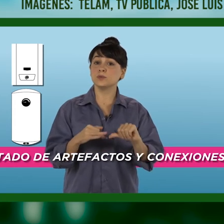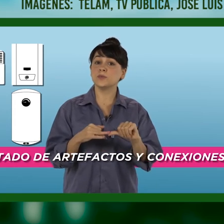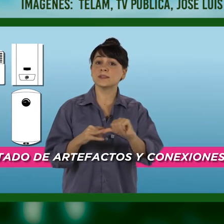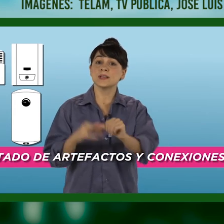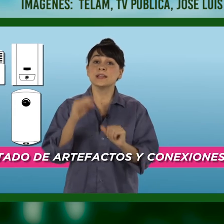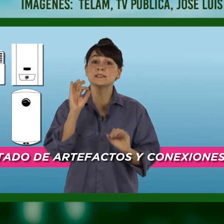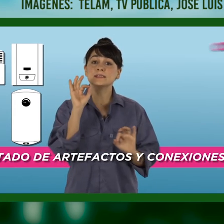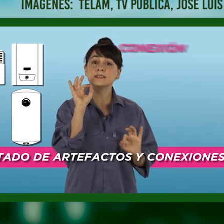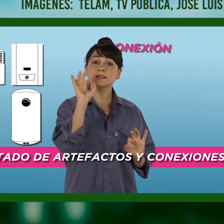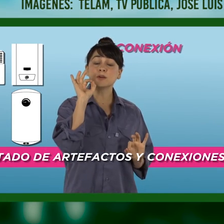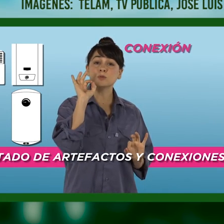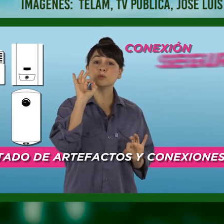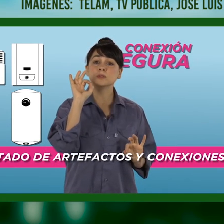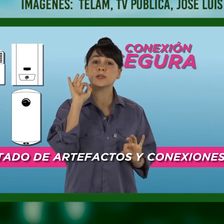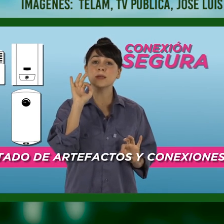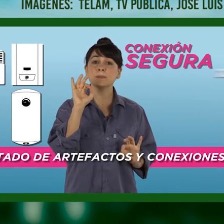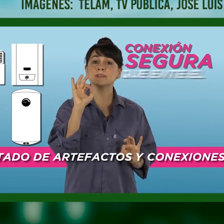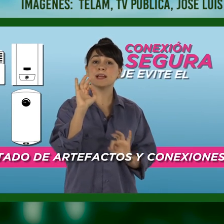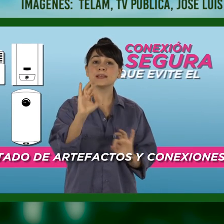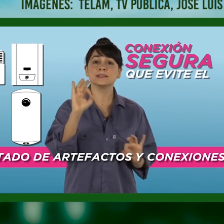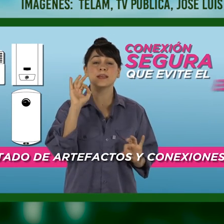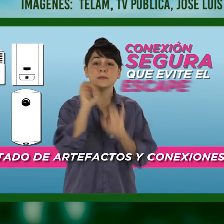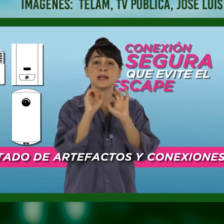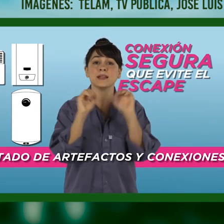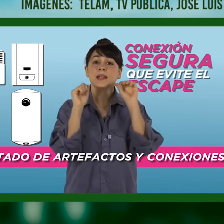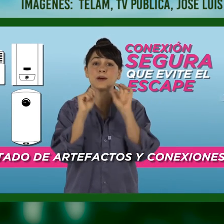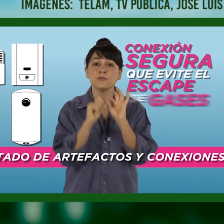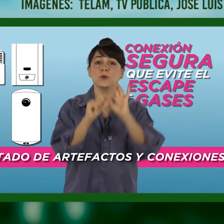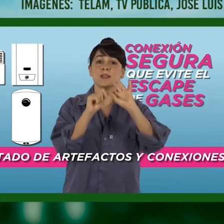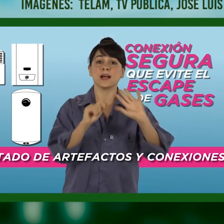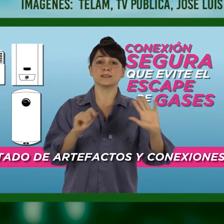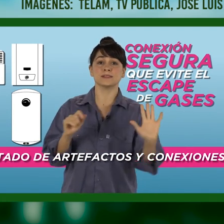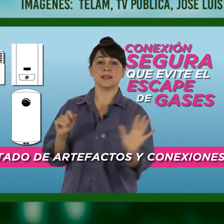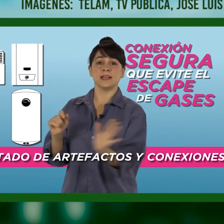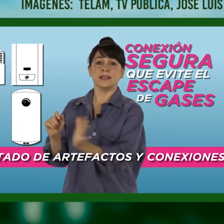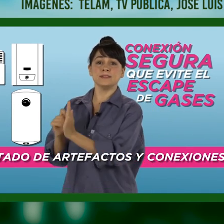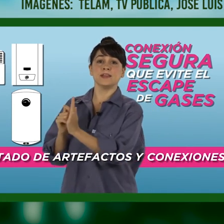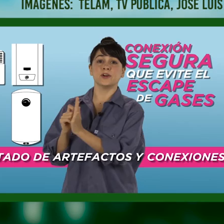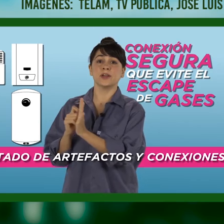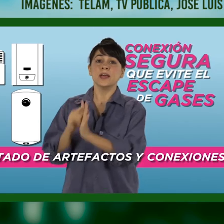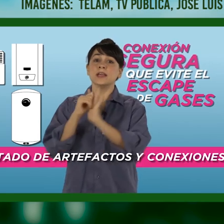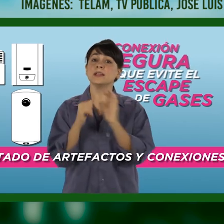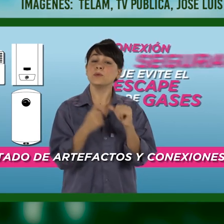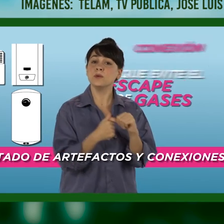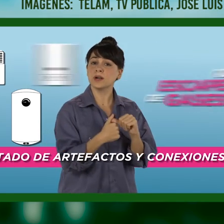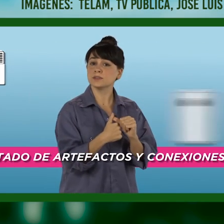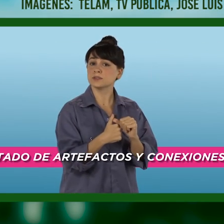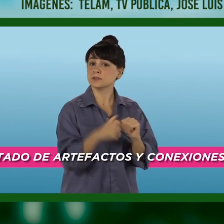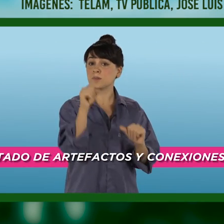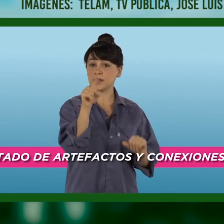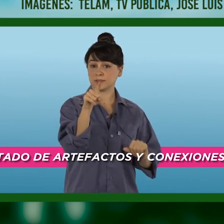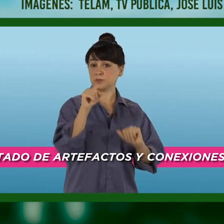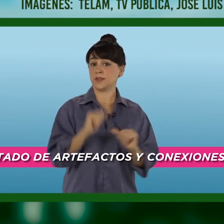que esto, con un aumento muy, muy, muy poco de ese cargo fijo, es lo que va a